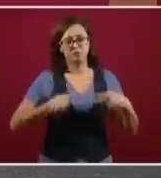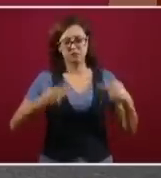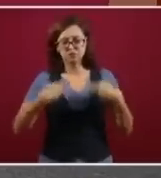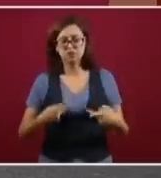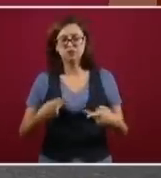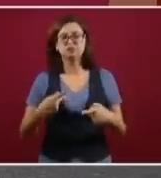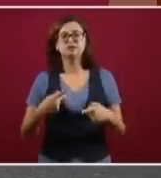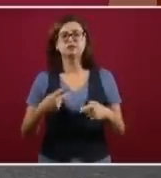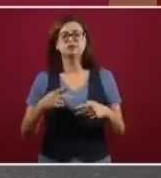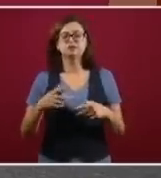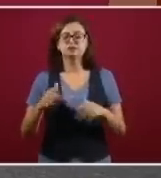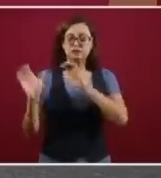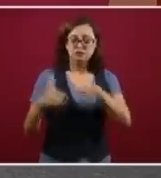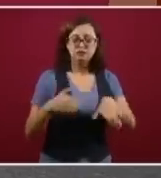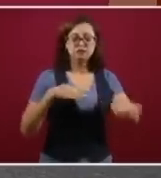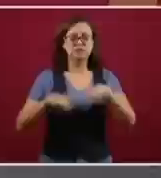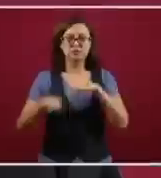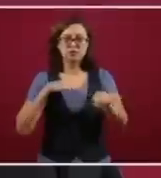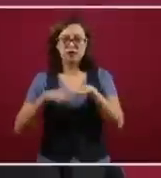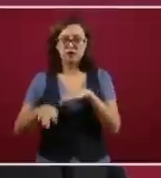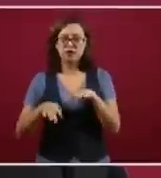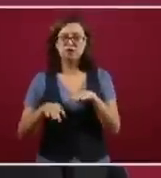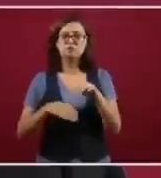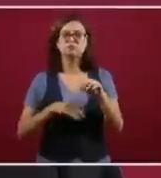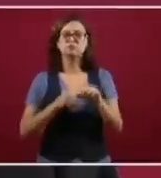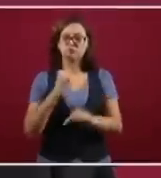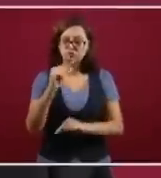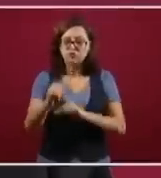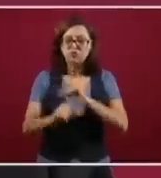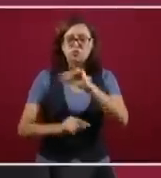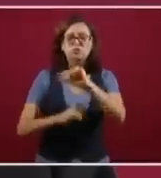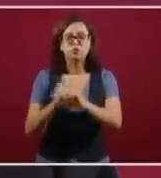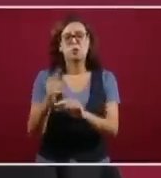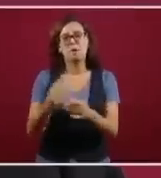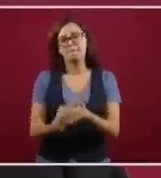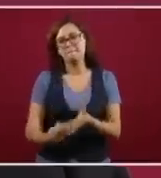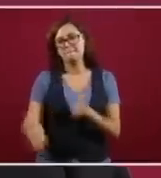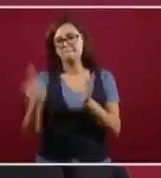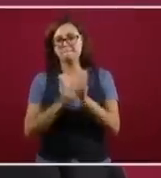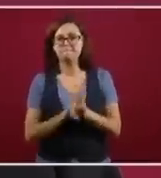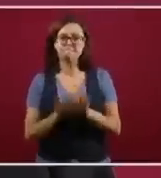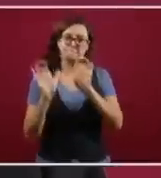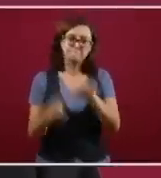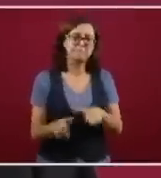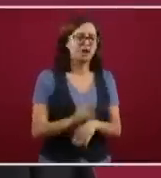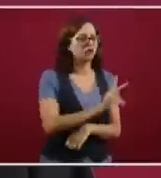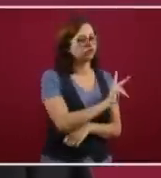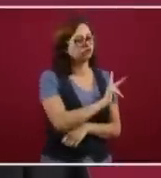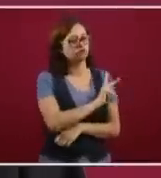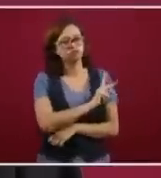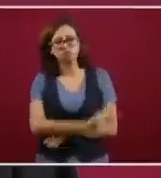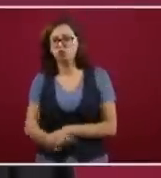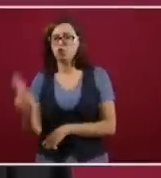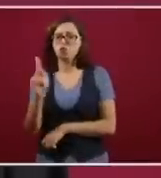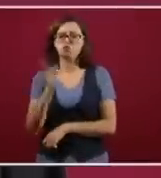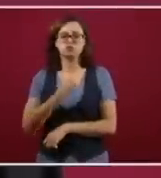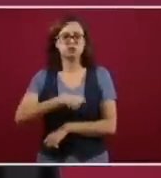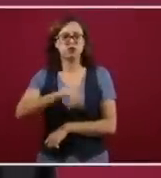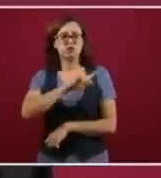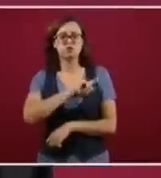salud poco a poco, pero vamos a cumplir, se van a basificar todos los trabajadores del sector